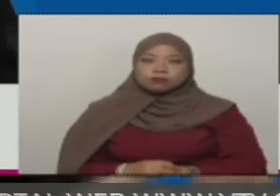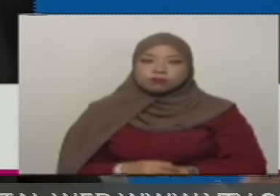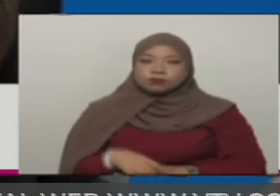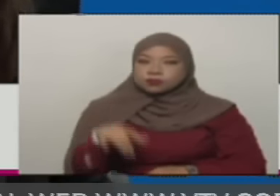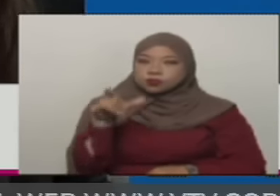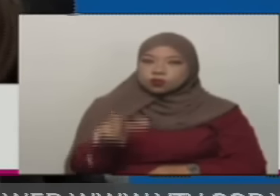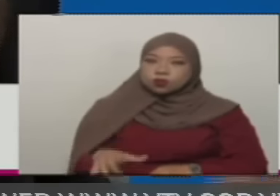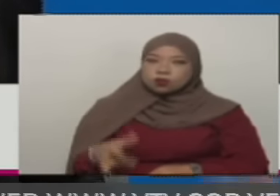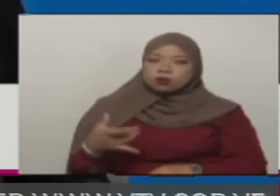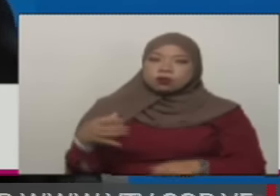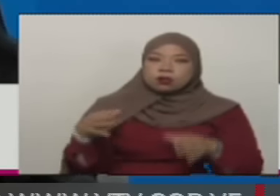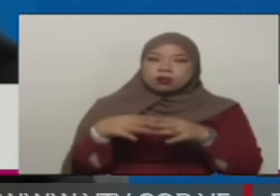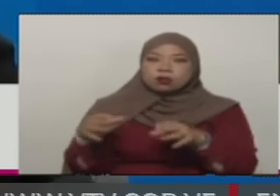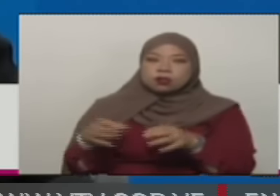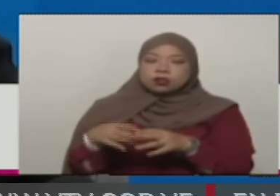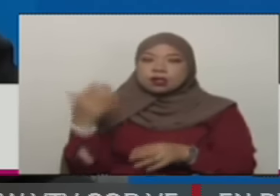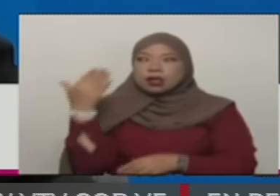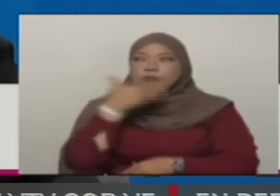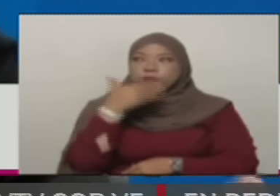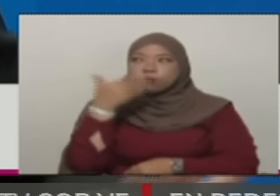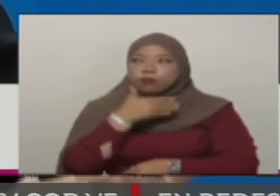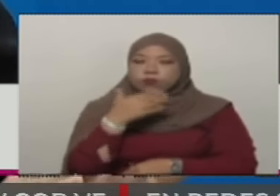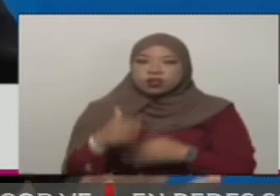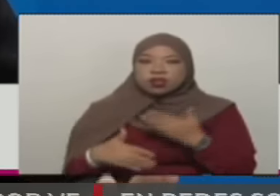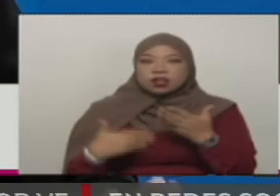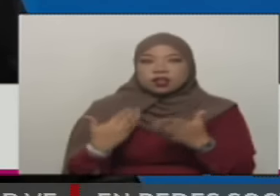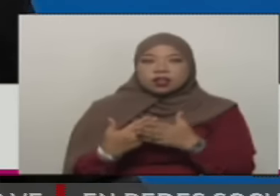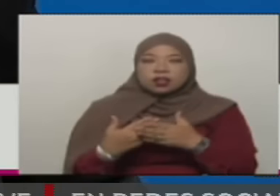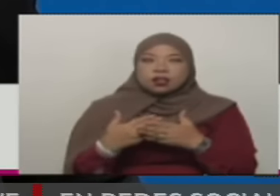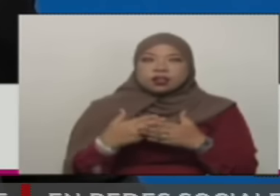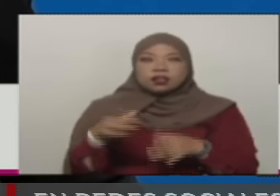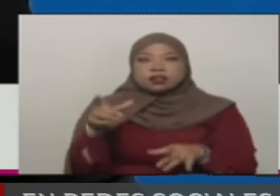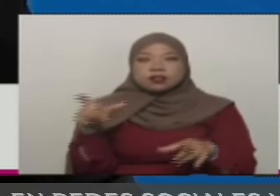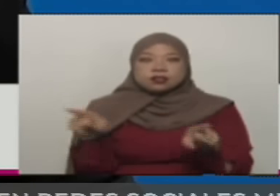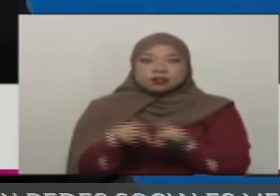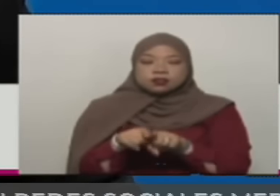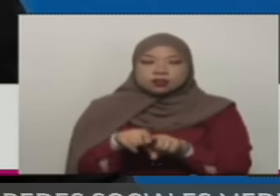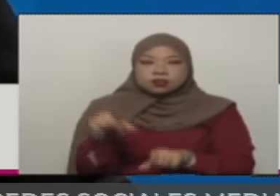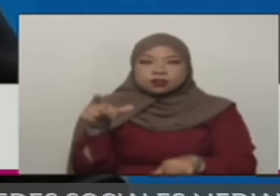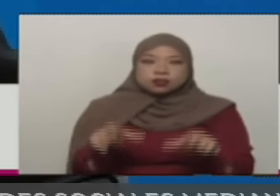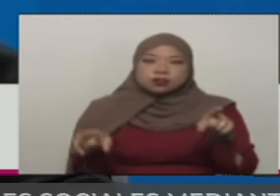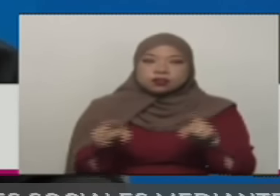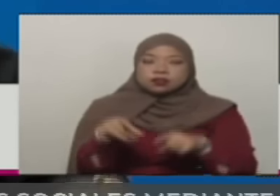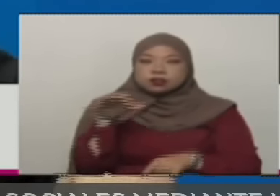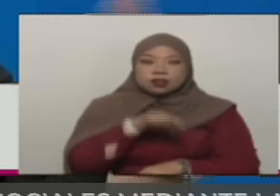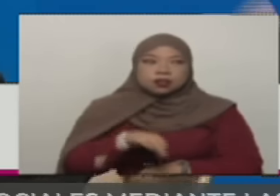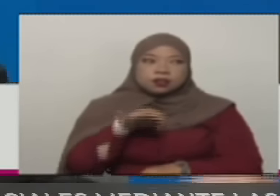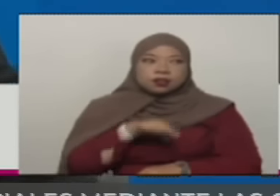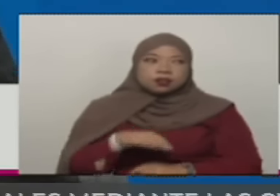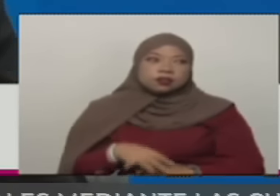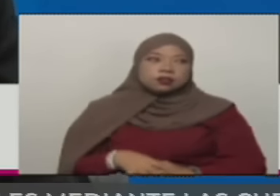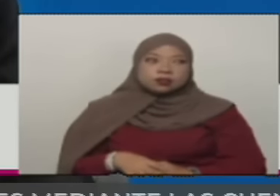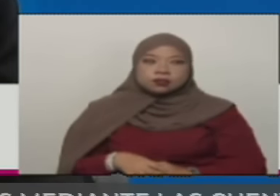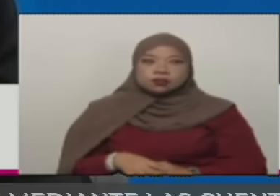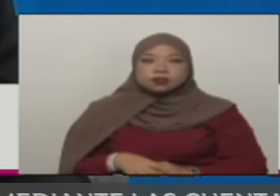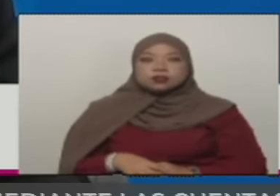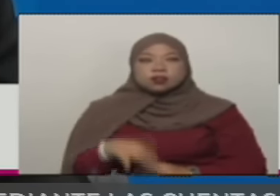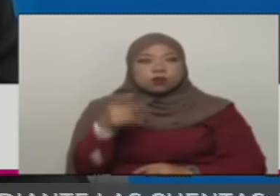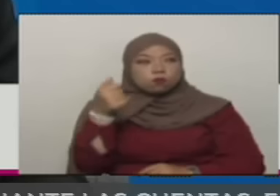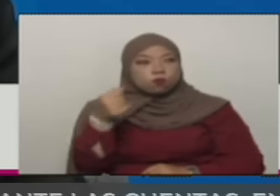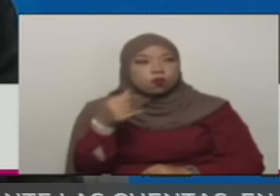con estos hechos, con la carta que entrega ante el Tribunal Supremo de Justicia, con el comunicado que publica desde hace pocas horas